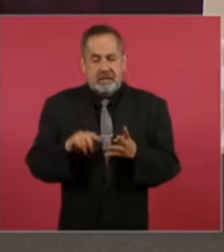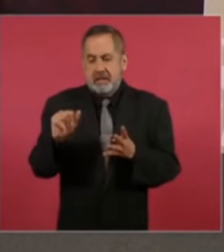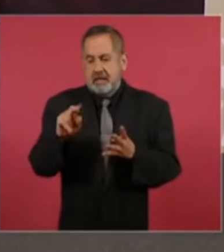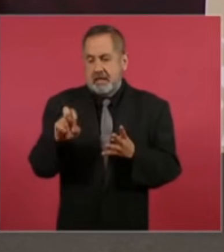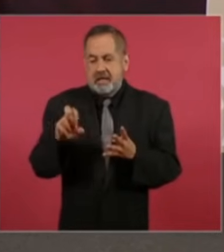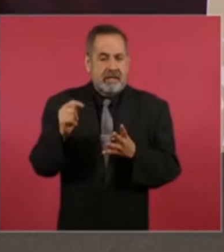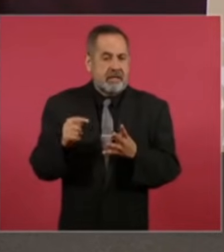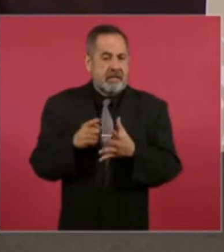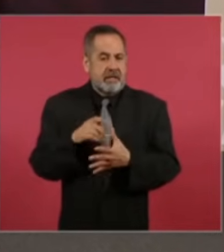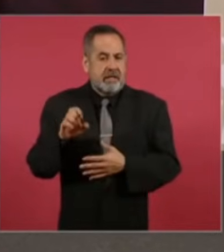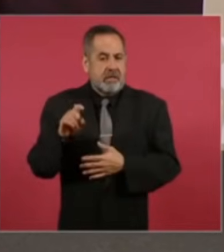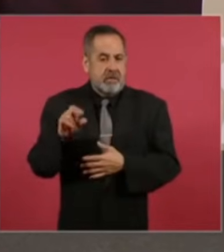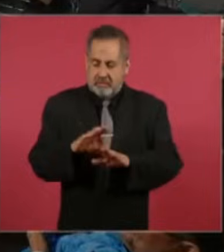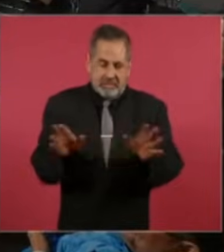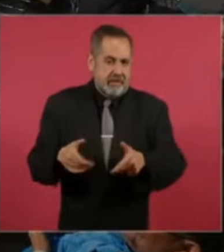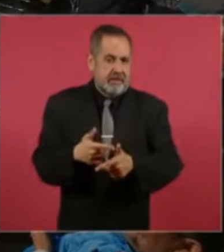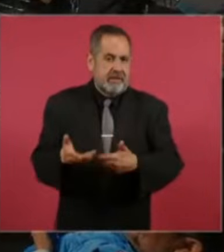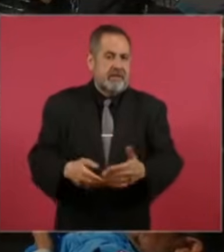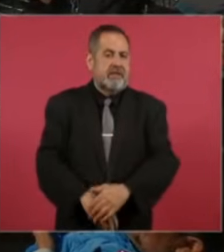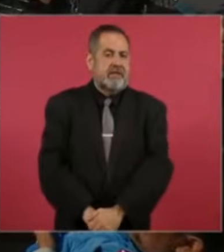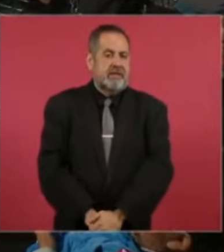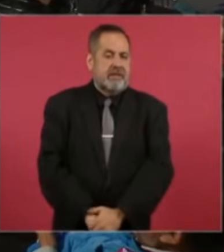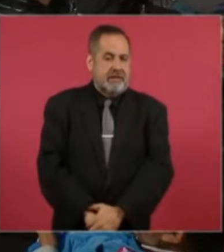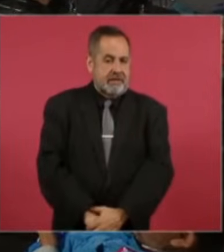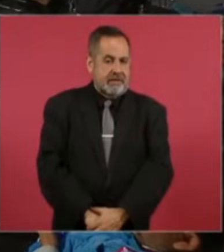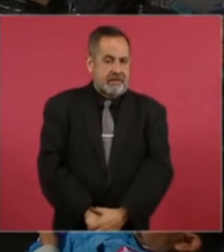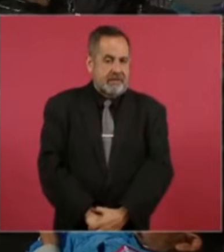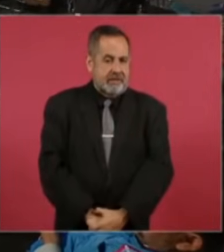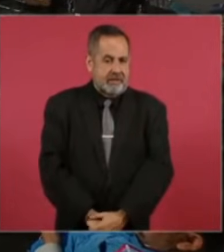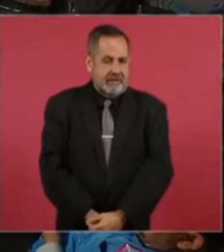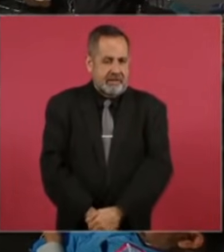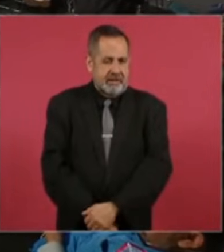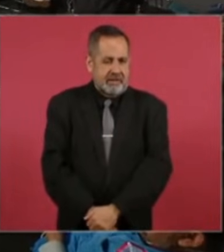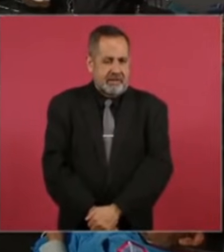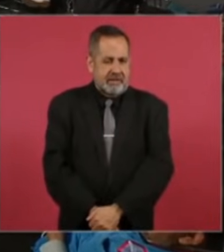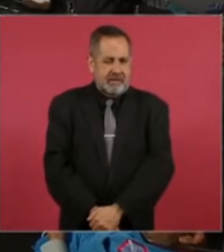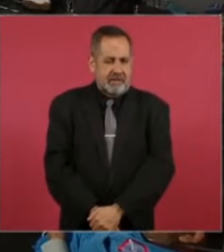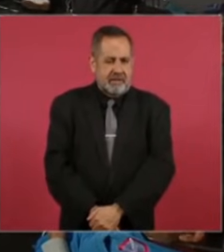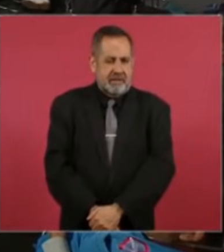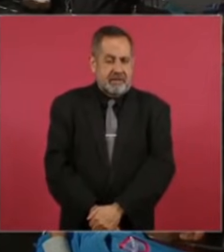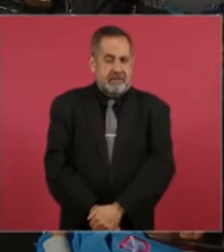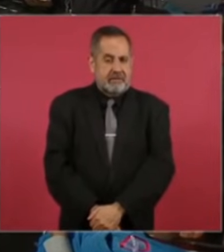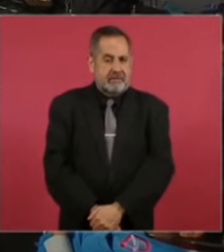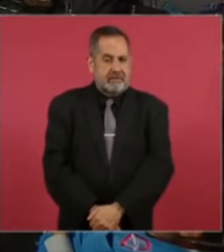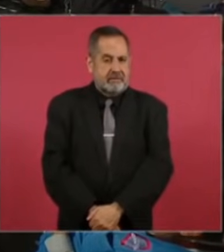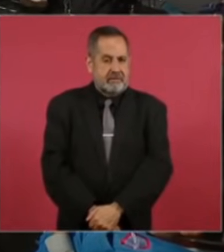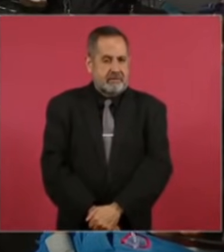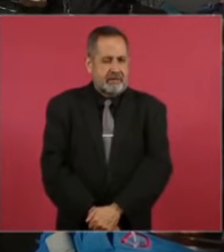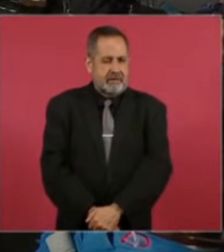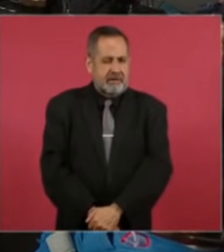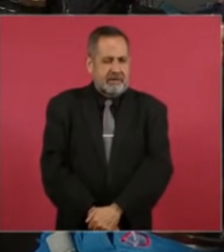Vámonos. Siéntate. Siéntate. Siéntate, siéntate. no, ¿qué pasó? No, siéntate.